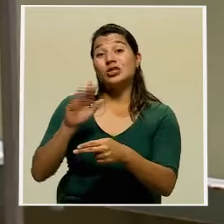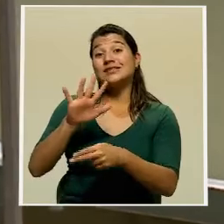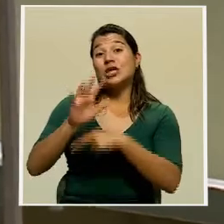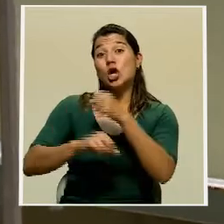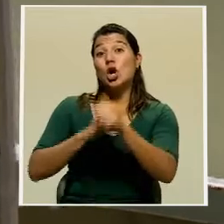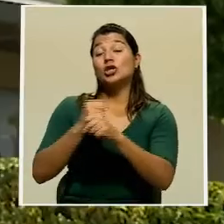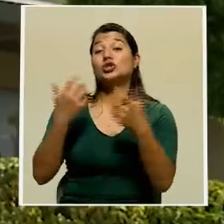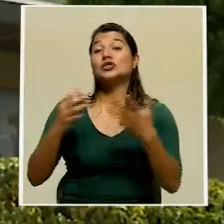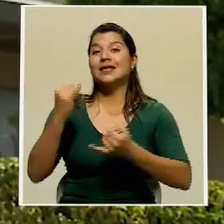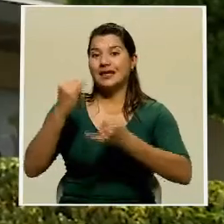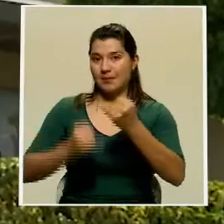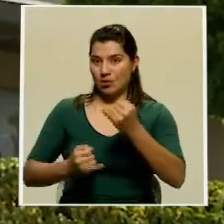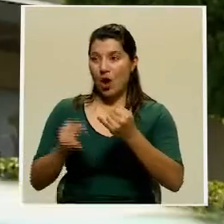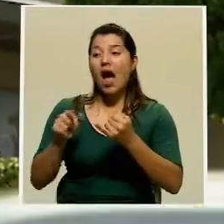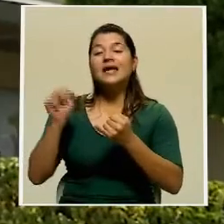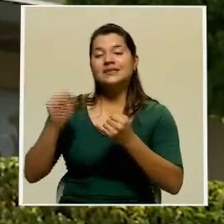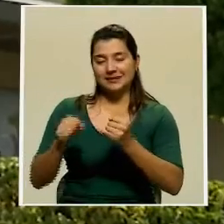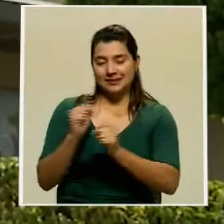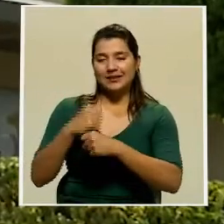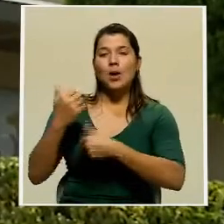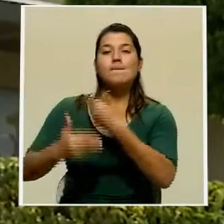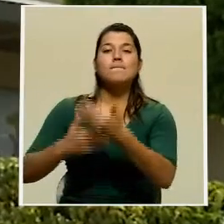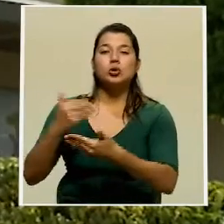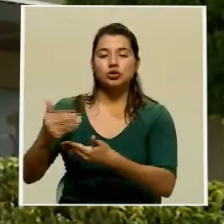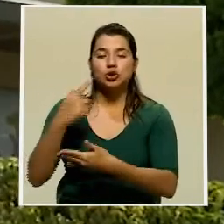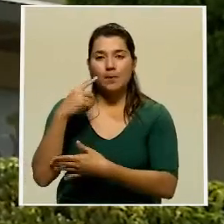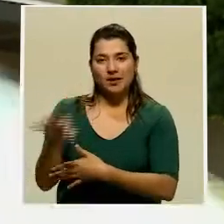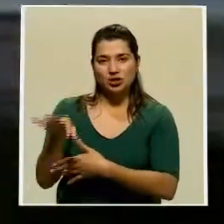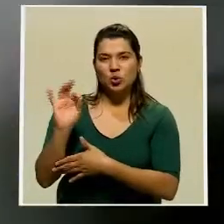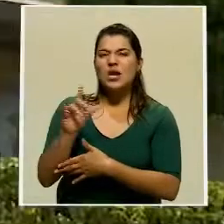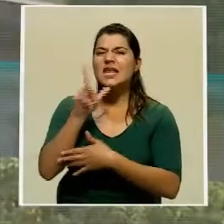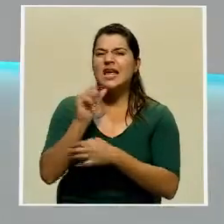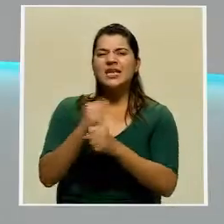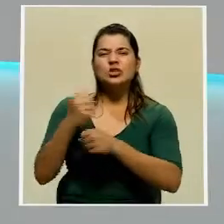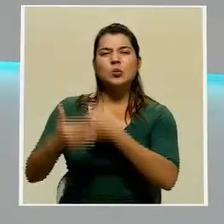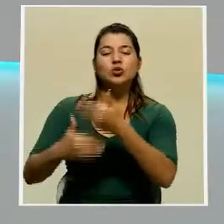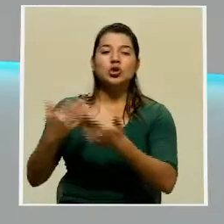En este caso sí hubo concurso y fueron hechos por una empresa externa.